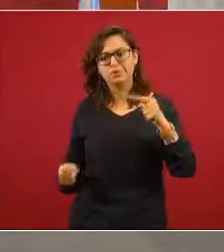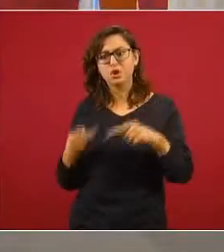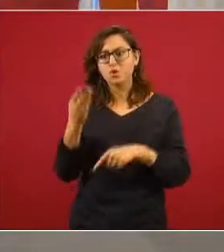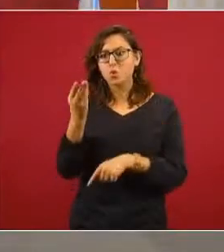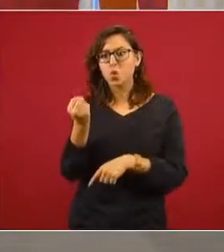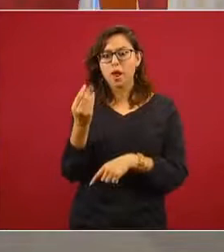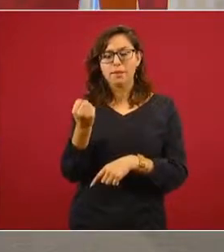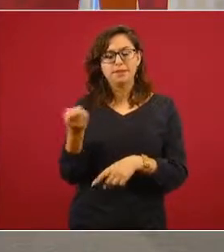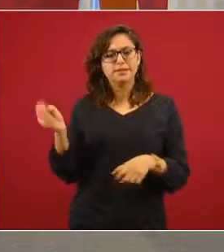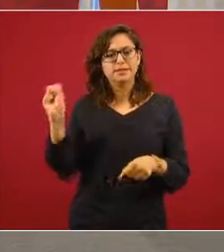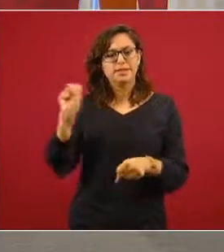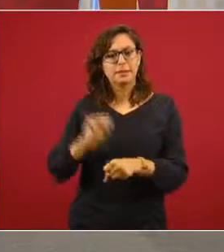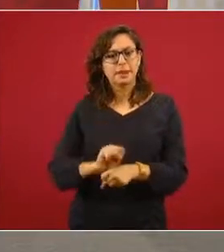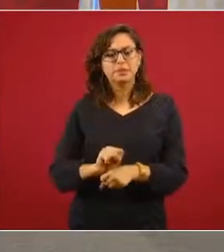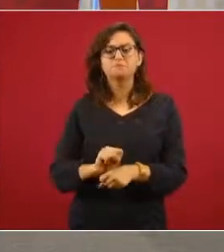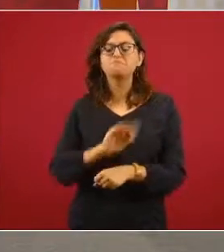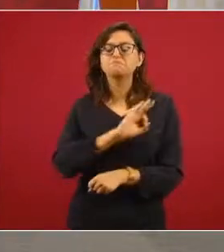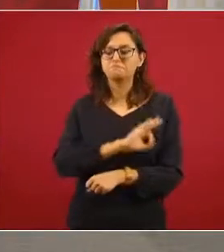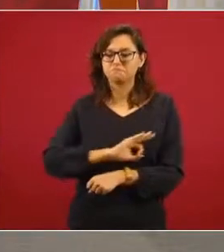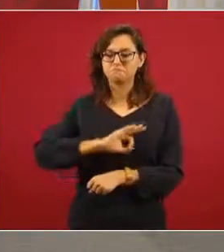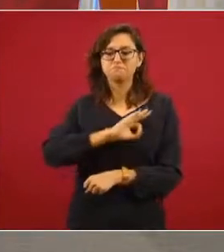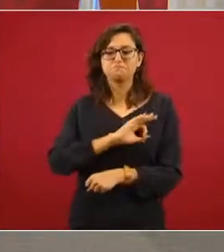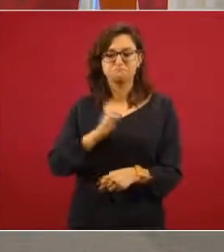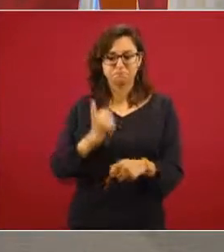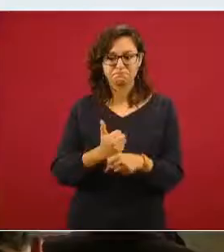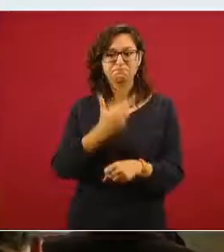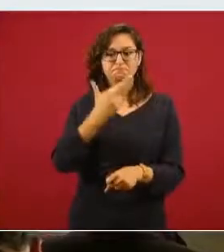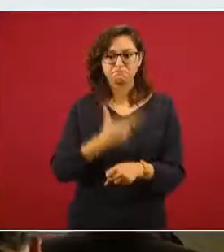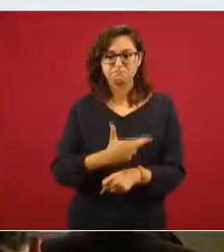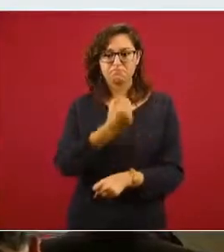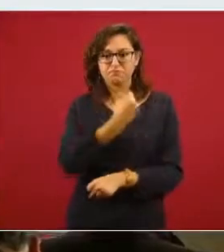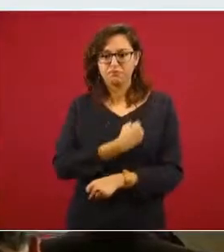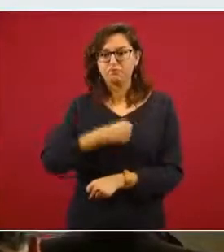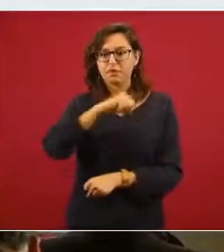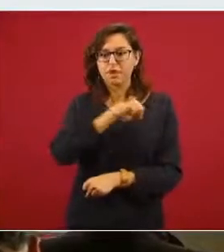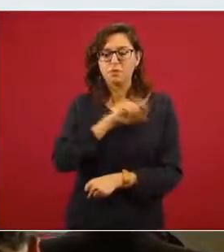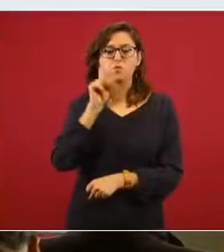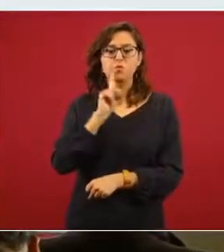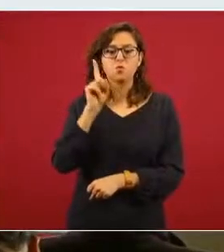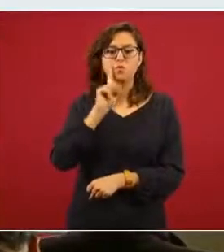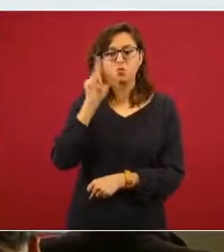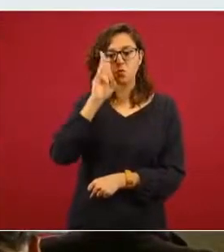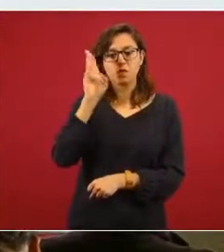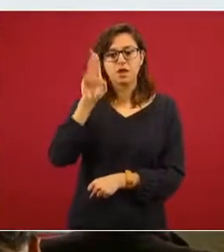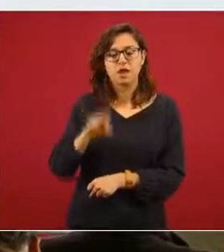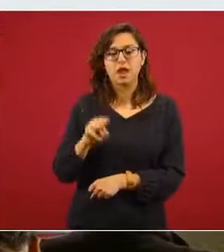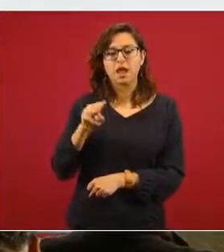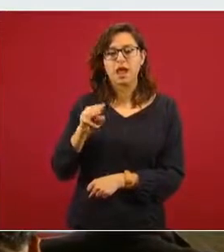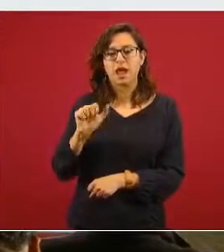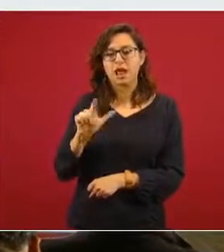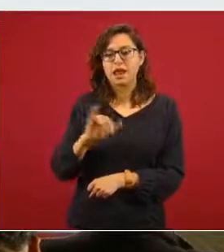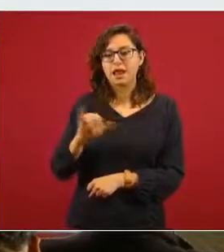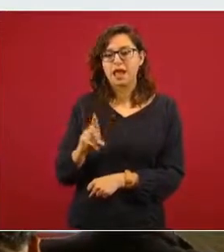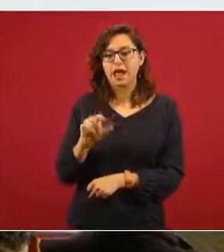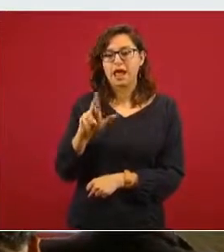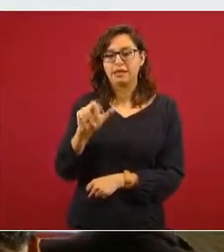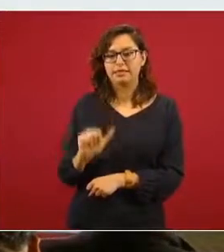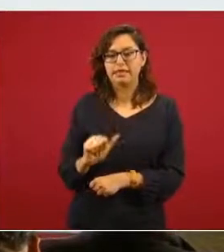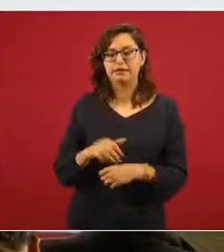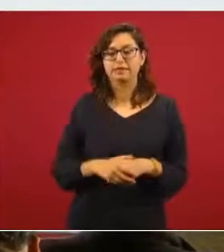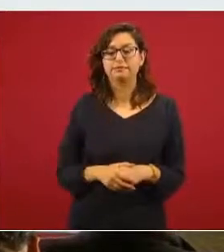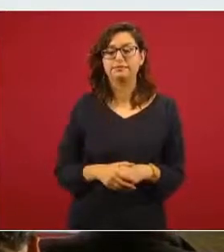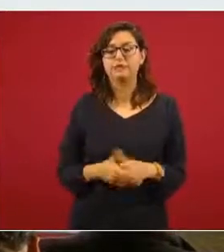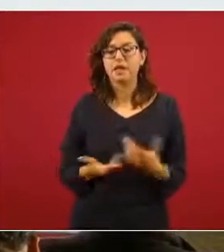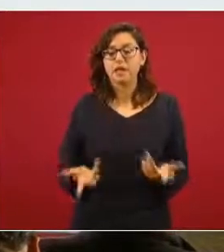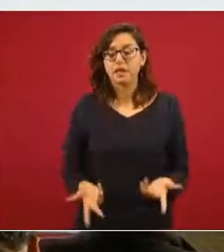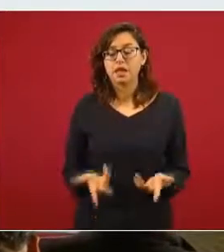9 semanas. También felicitamos a la secretaria de Salud de Quintana Roo, la maestra Alejandra Aguirre Crespo. Vean ustedes, la ocupación